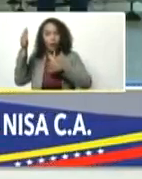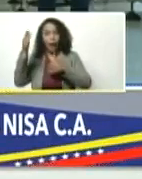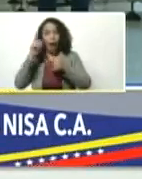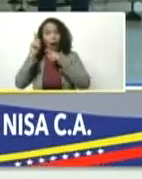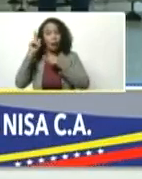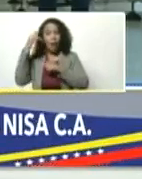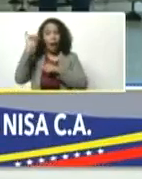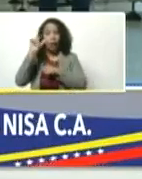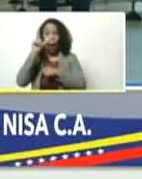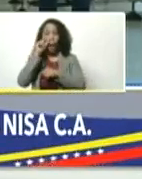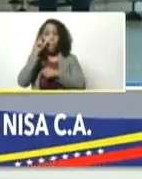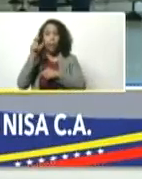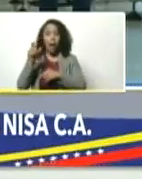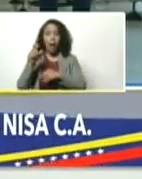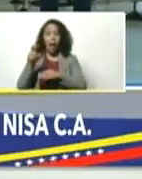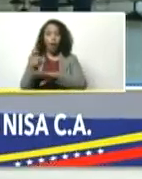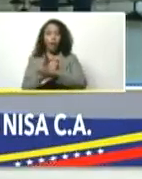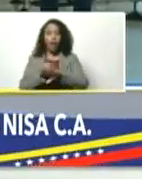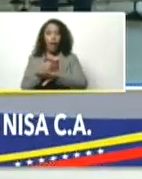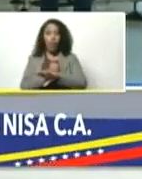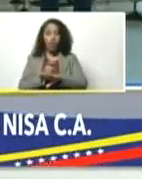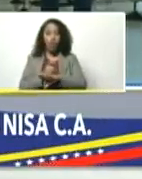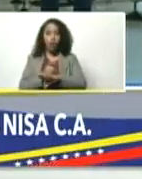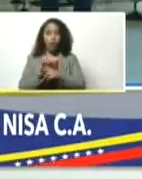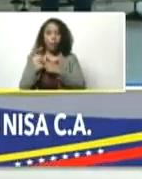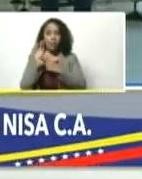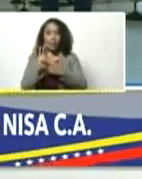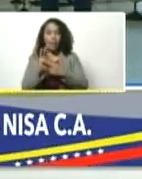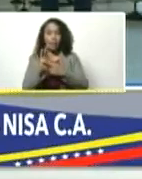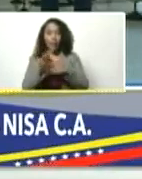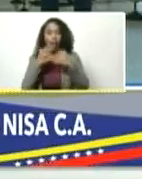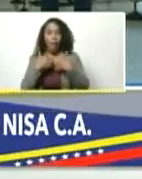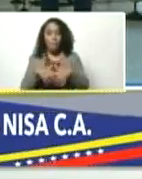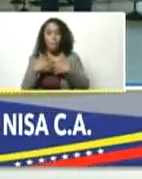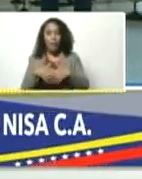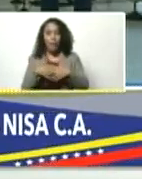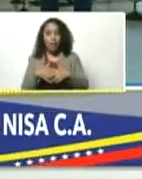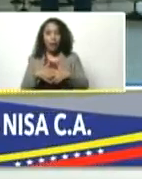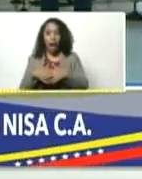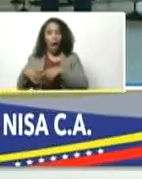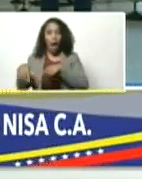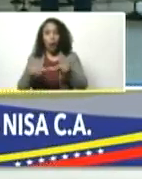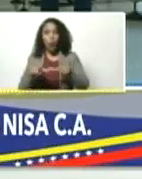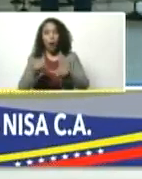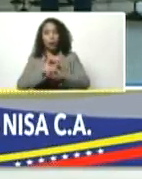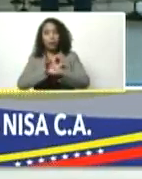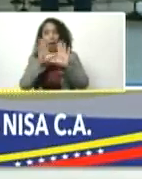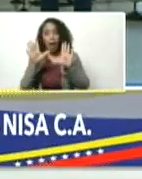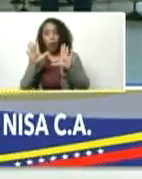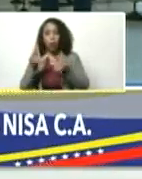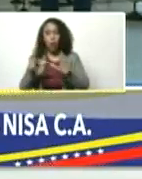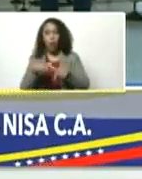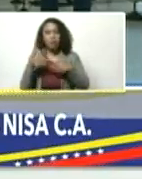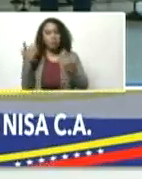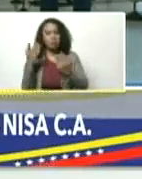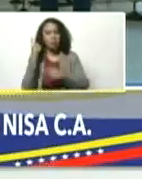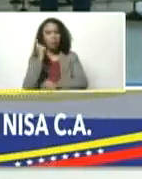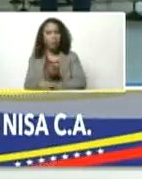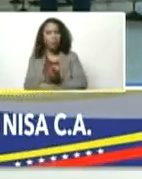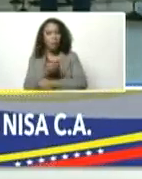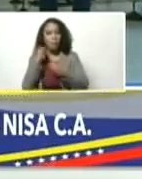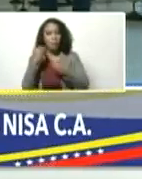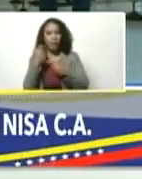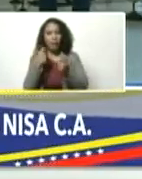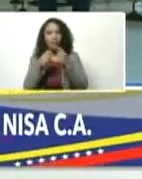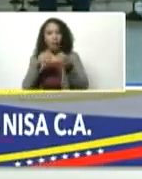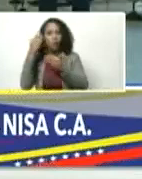está Vittorio de Alessandro, representante de la empresa NISA, en la zona franca, zona que debe ser para la